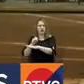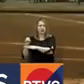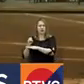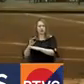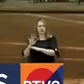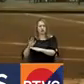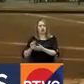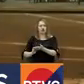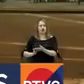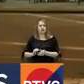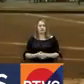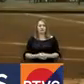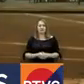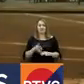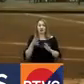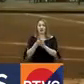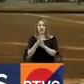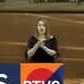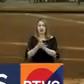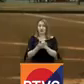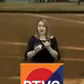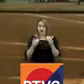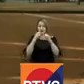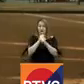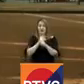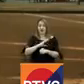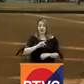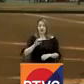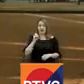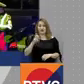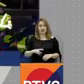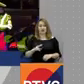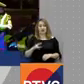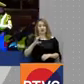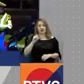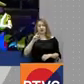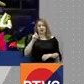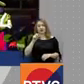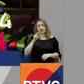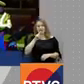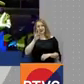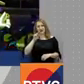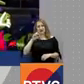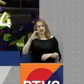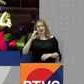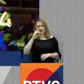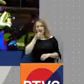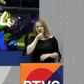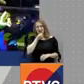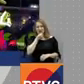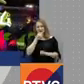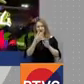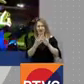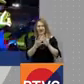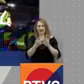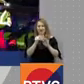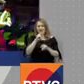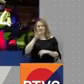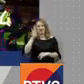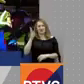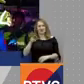de socorro información a esta hora de la noche en el sur de cali carlos gutiérrez rtvc noticias conectados 24/7